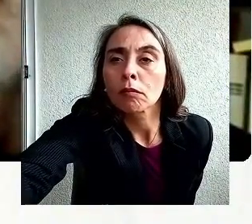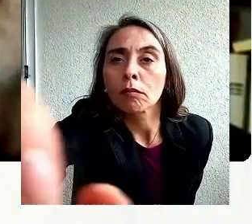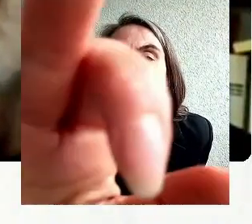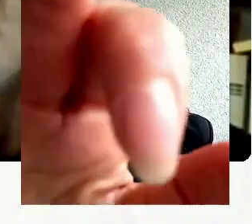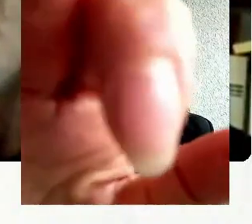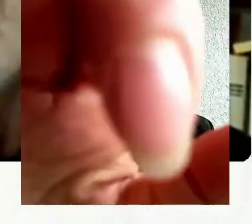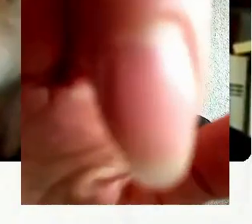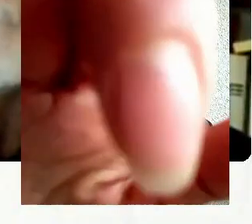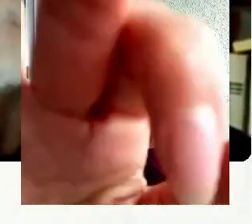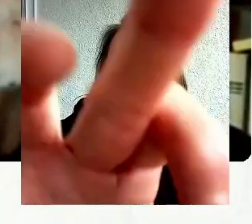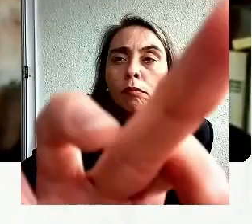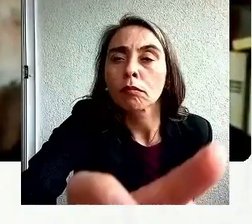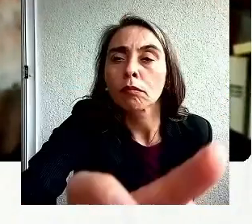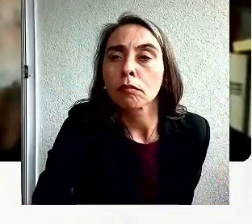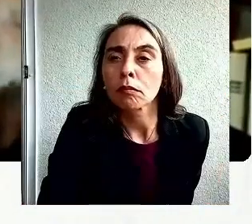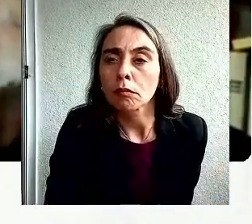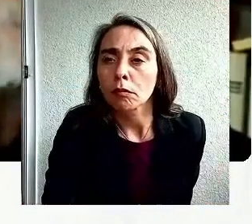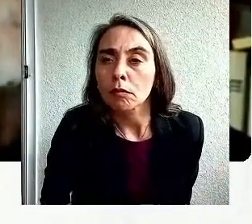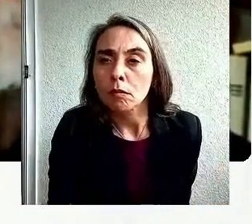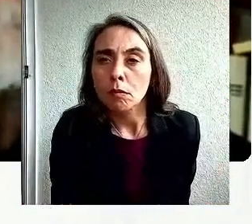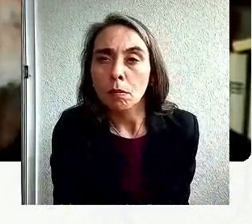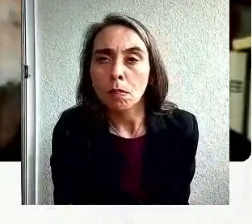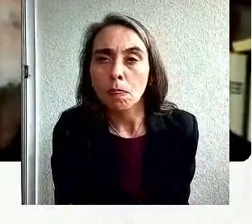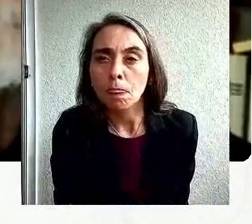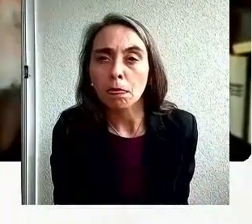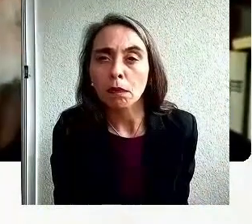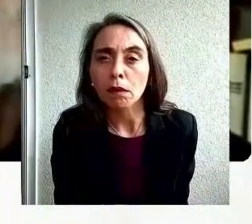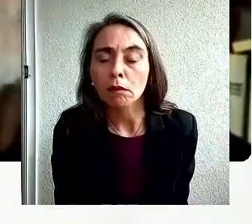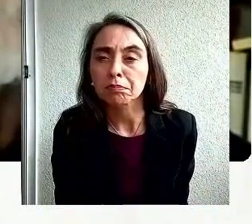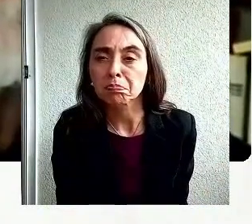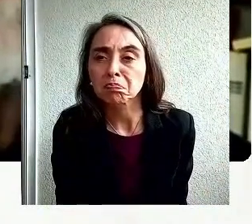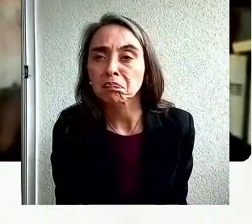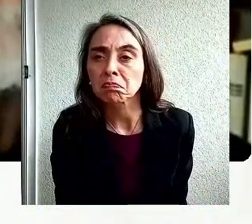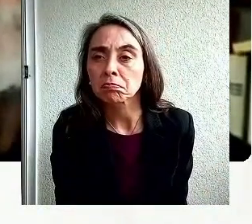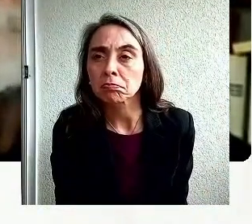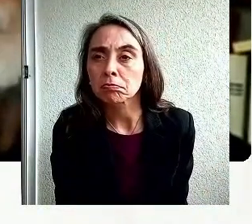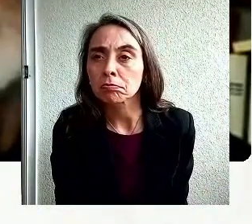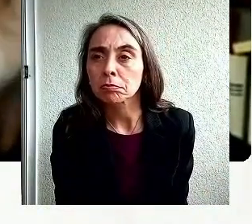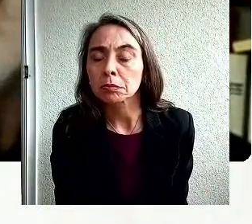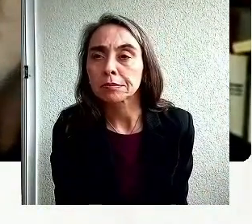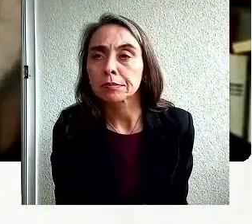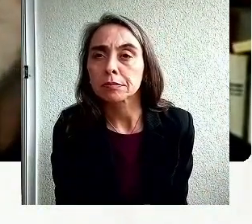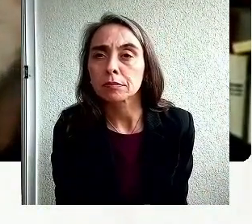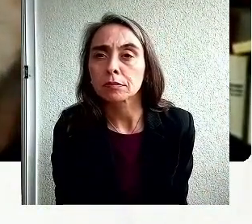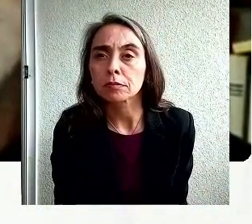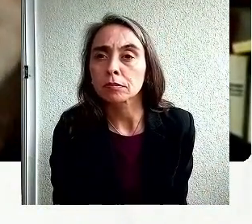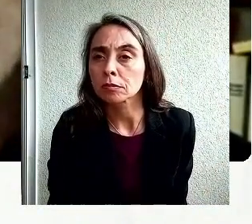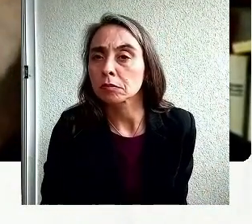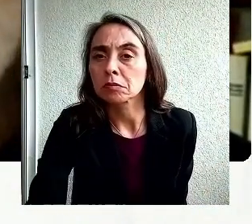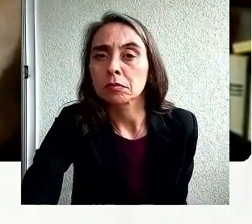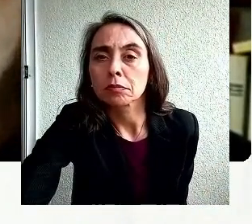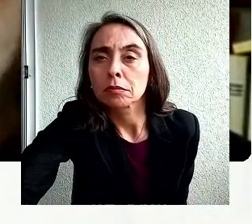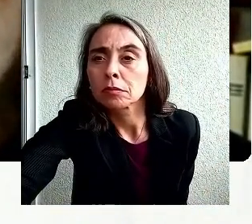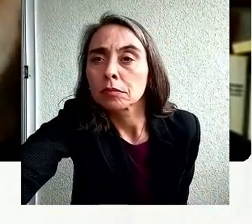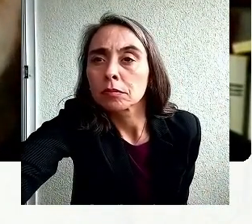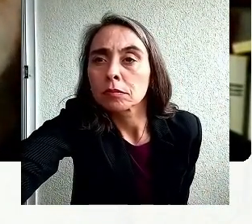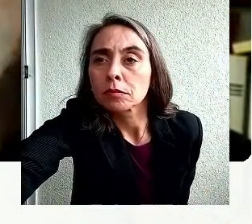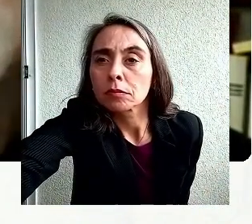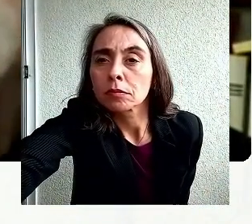agua, tierra y aire. Sus intereses de investigación están desarrollados con las dinámicas de agua, cómo